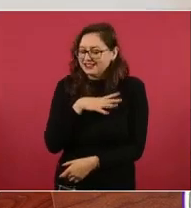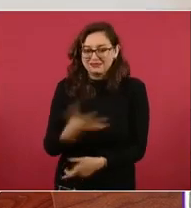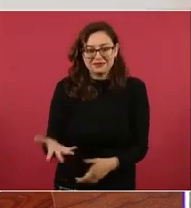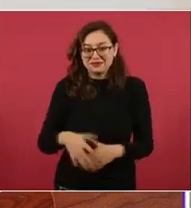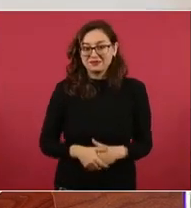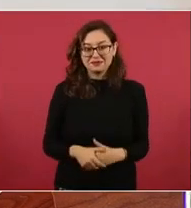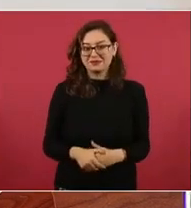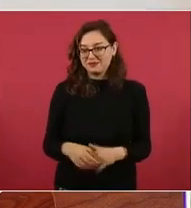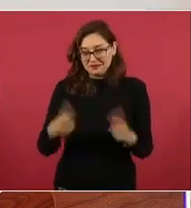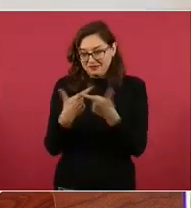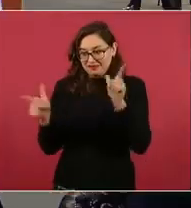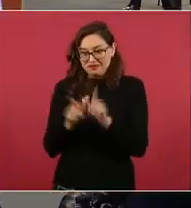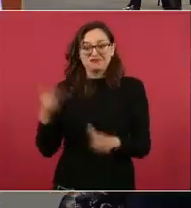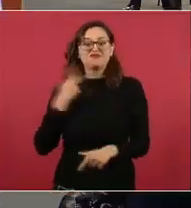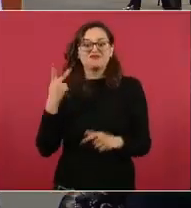en el origen